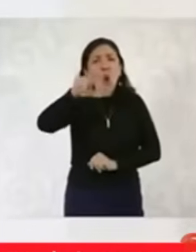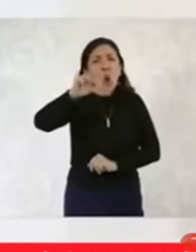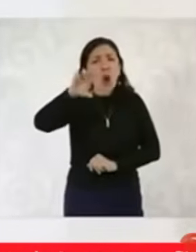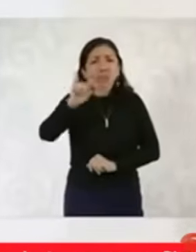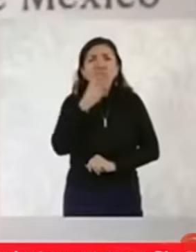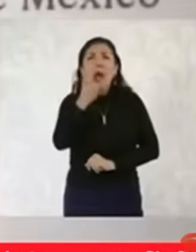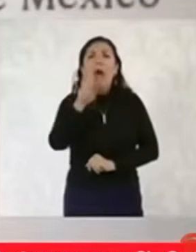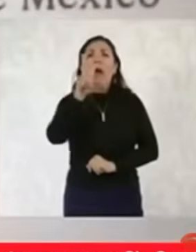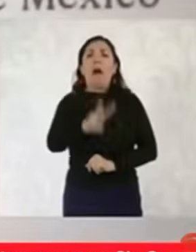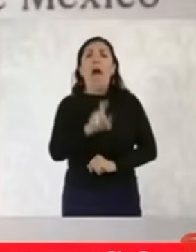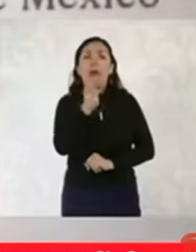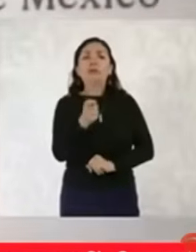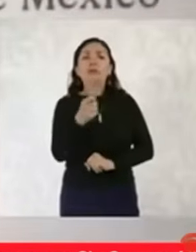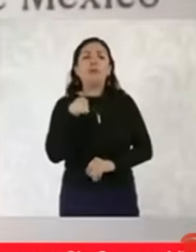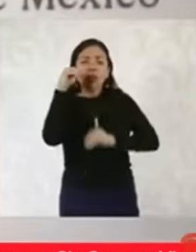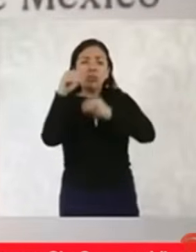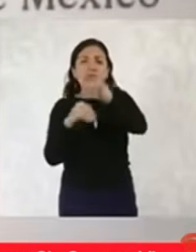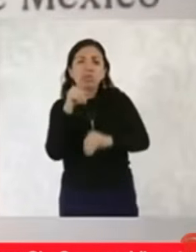Mola